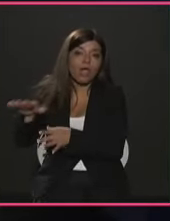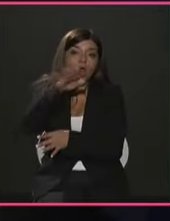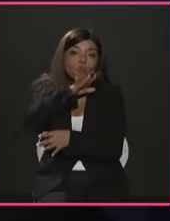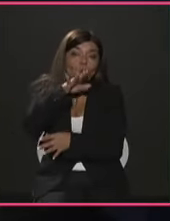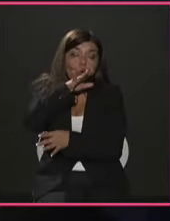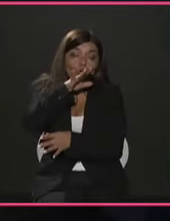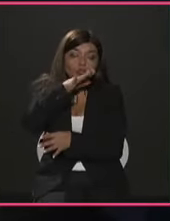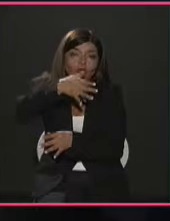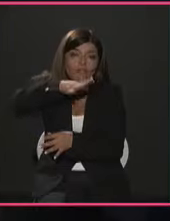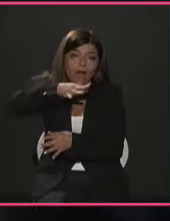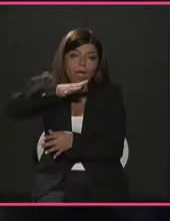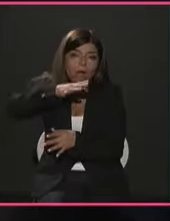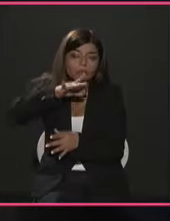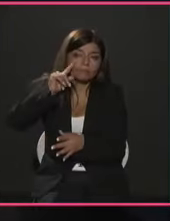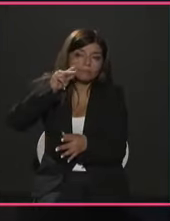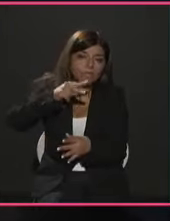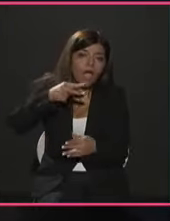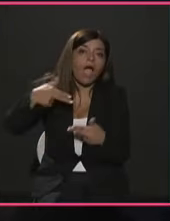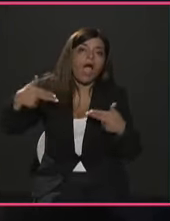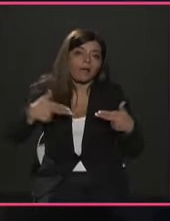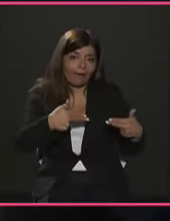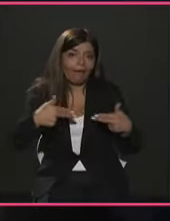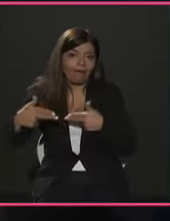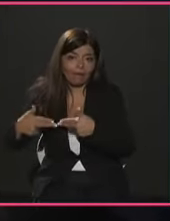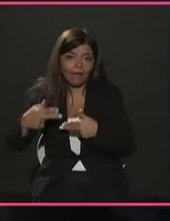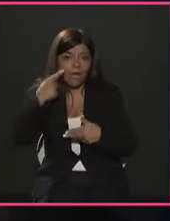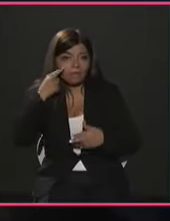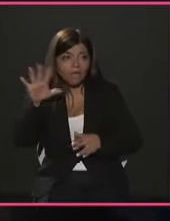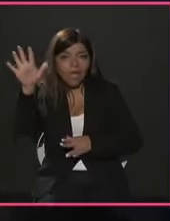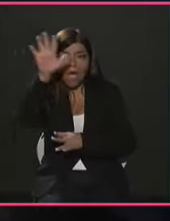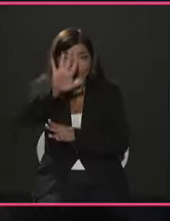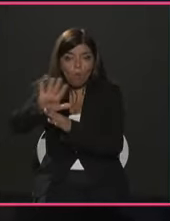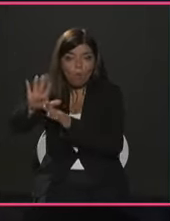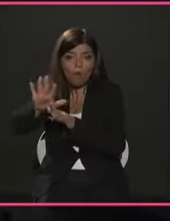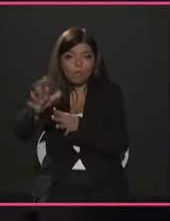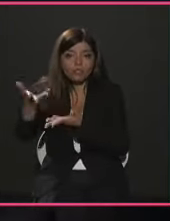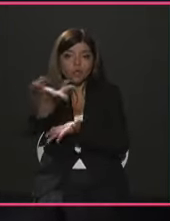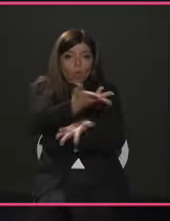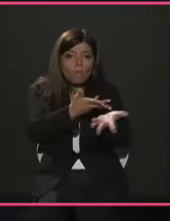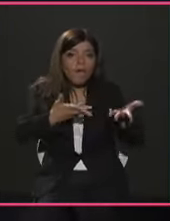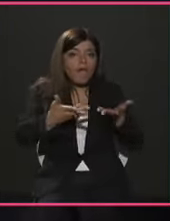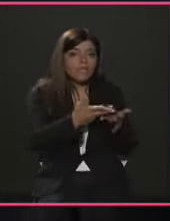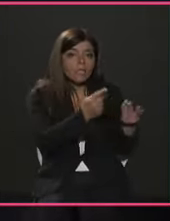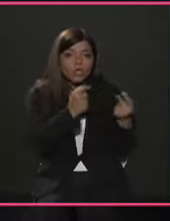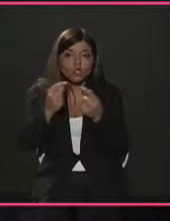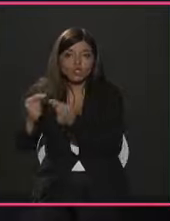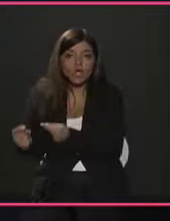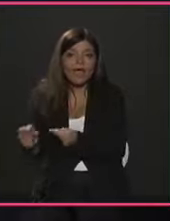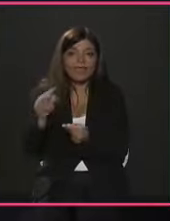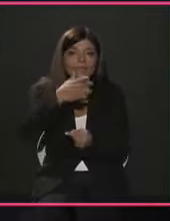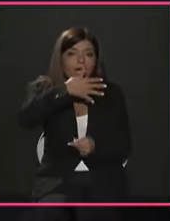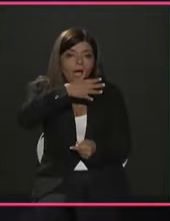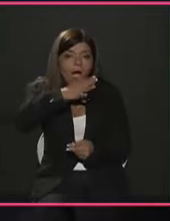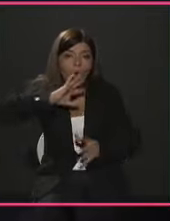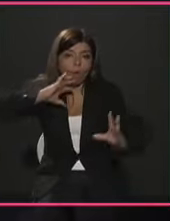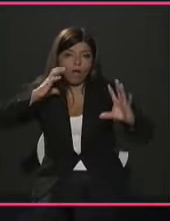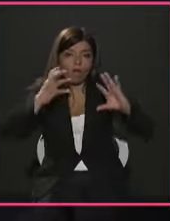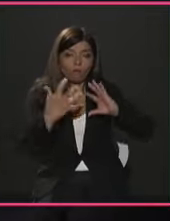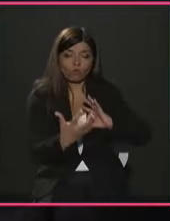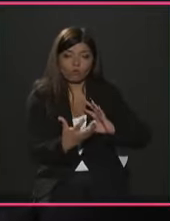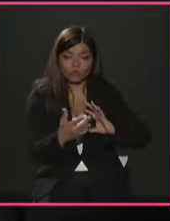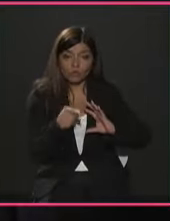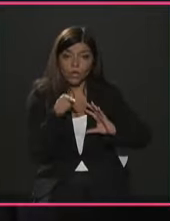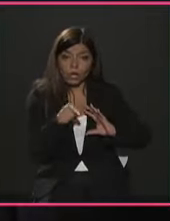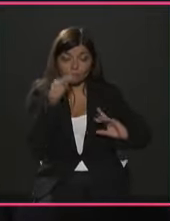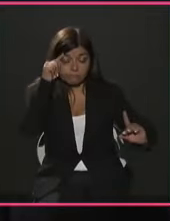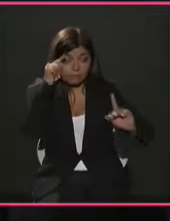del agua esta imagen muestra las partes compartidas de la capacidad de salinización alrededor del mundo